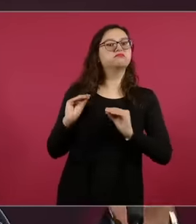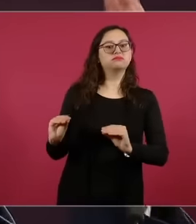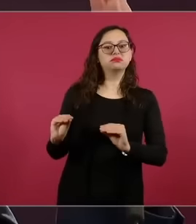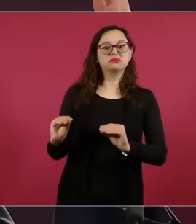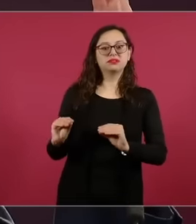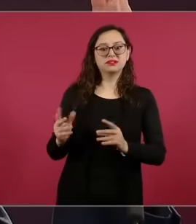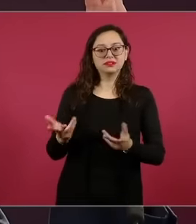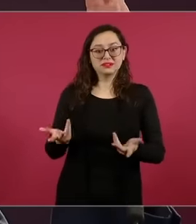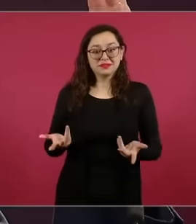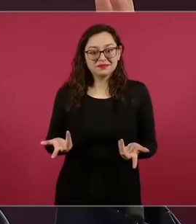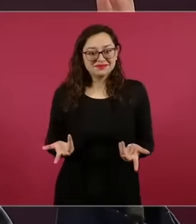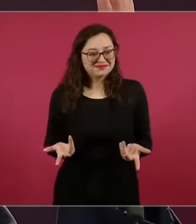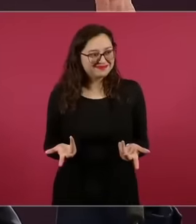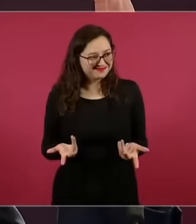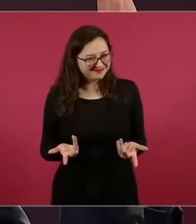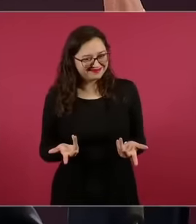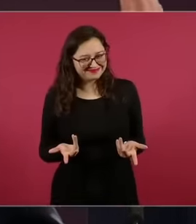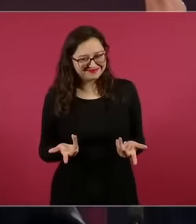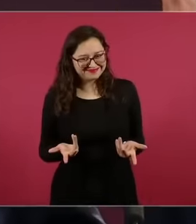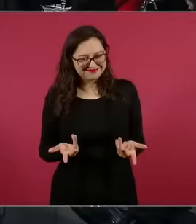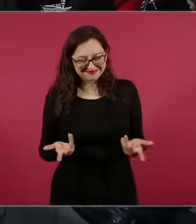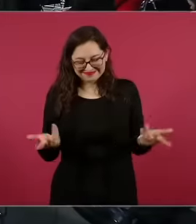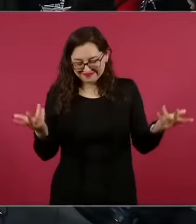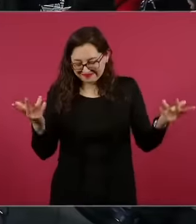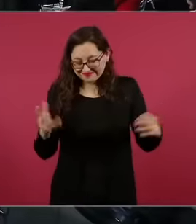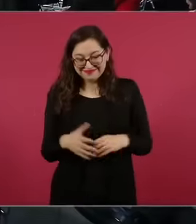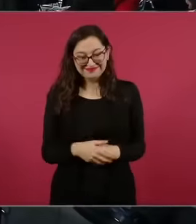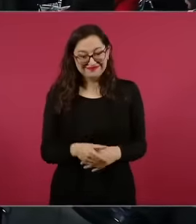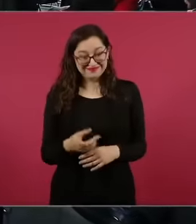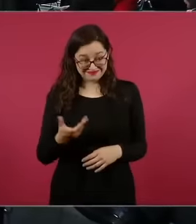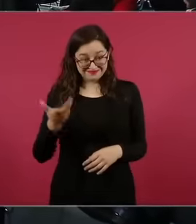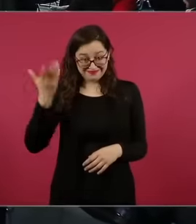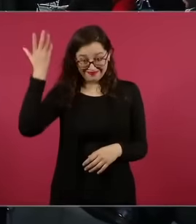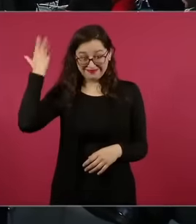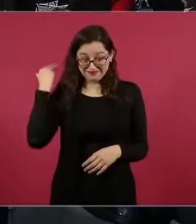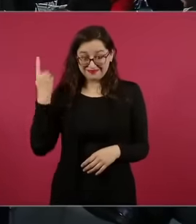Nosotros nos movilizábamos miles.